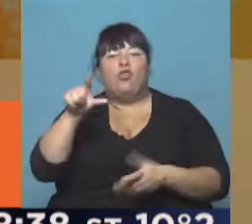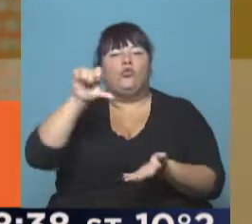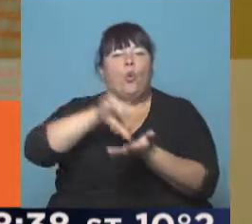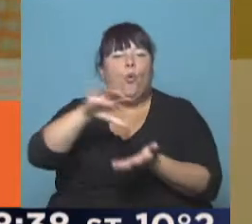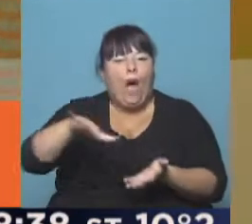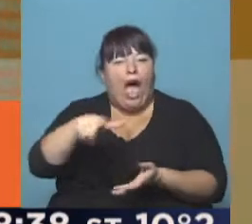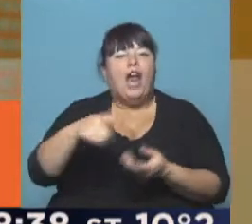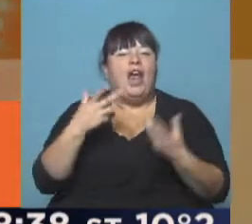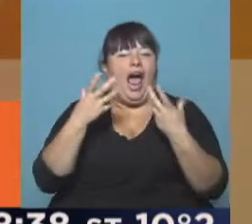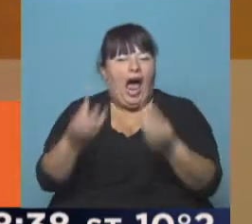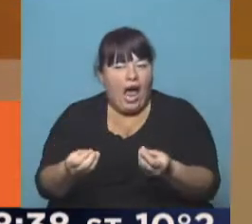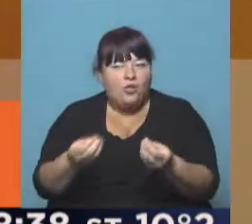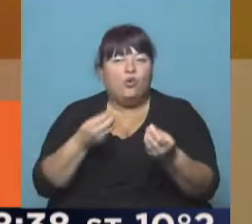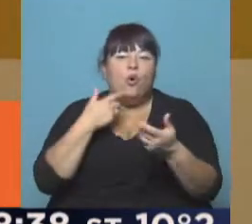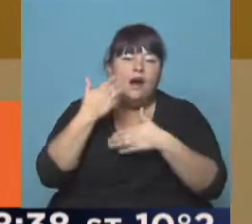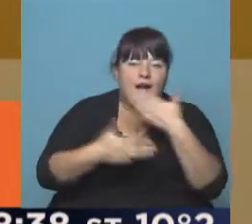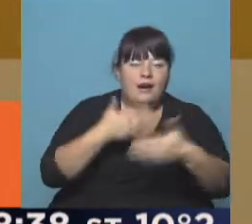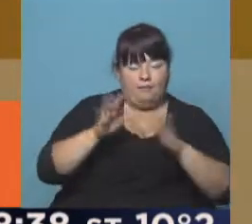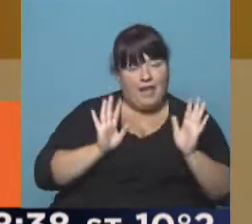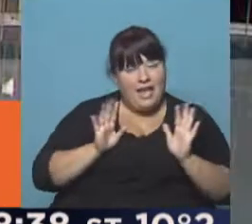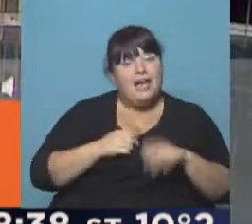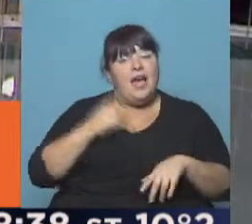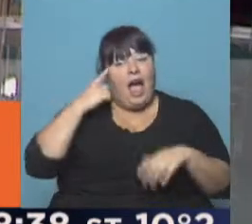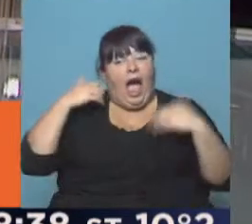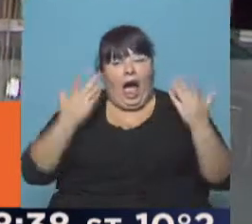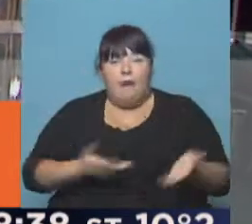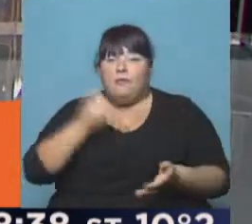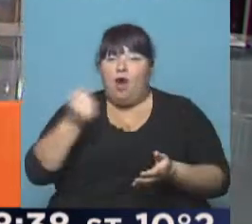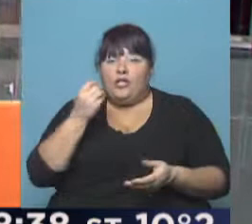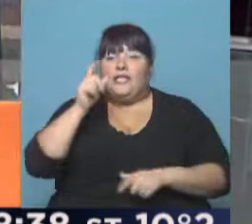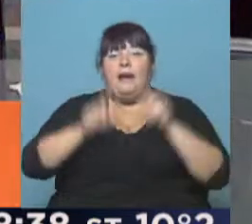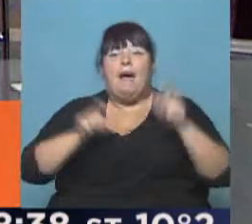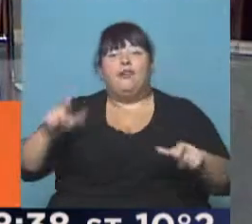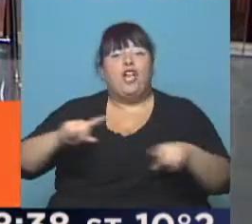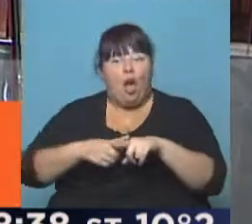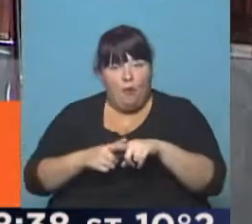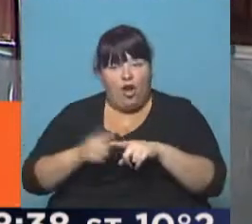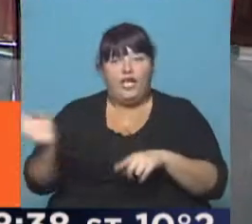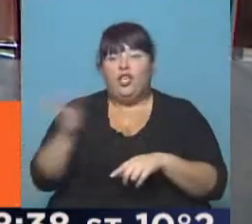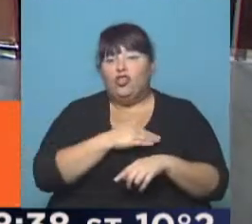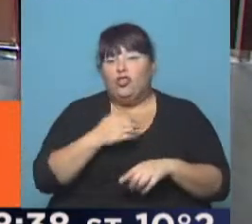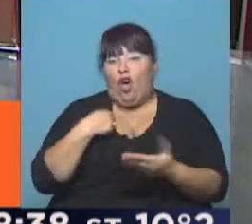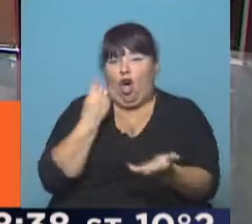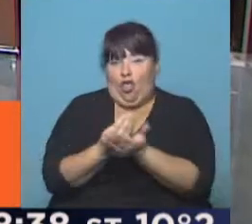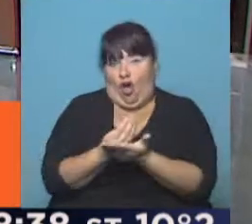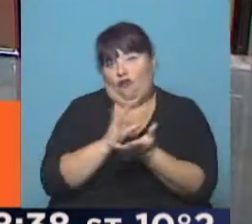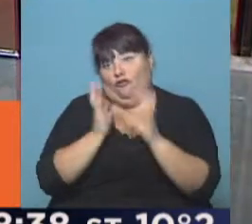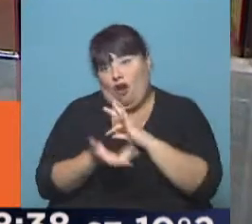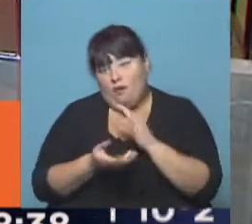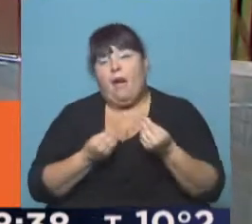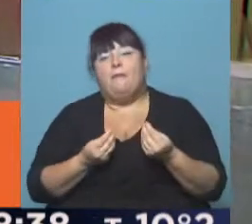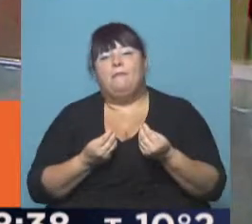que acerca y lleva construyendo ciudadanía yo creo que es una gran oportunidad para los dirigentes políticos todo aquello que nos postulamos desde algún lugar